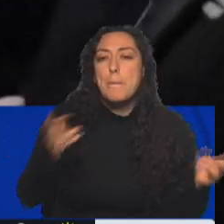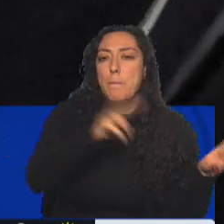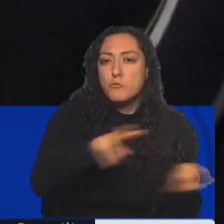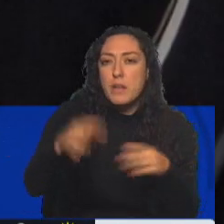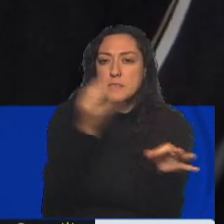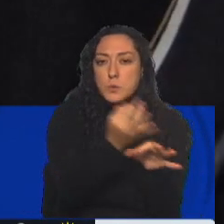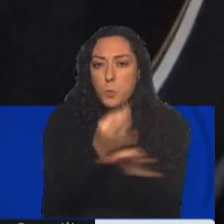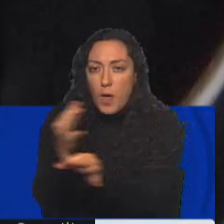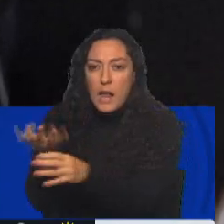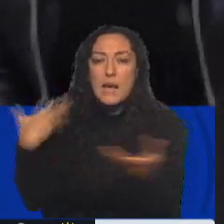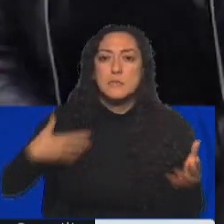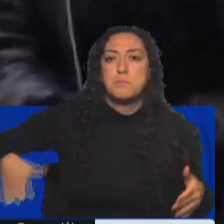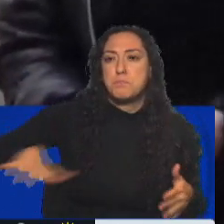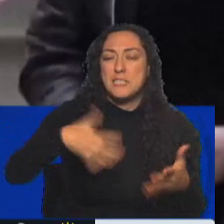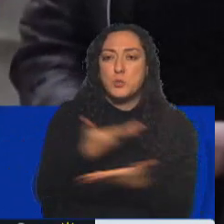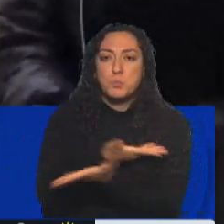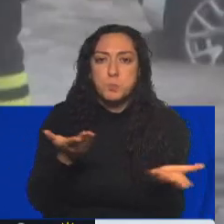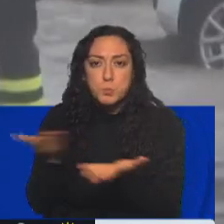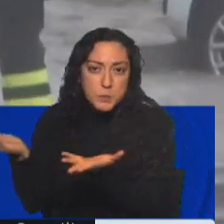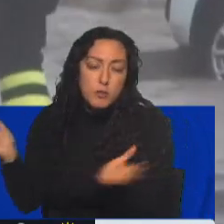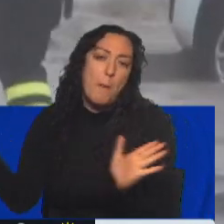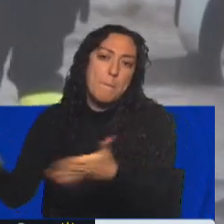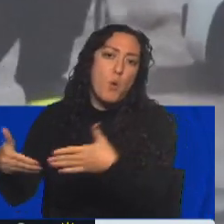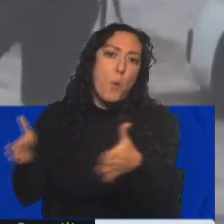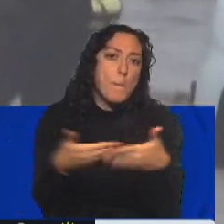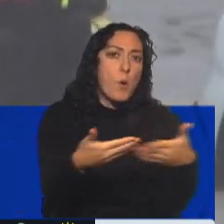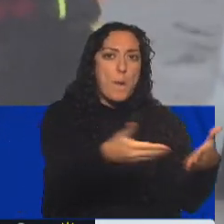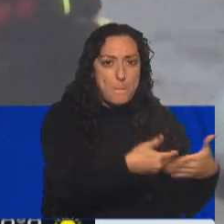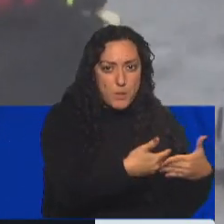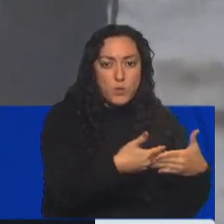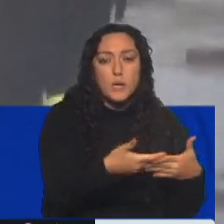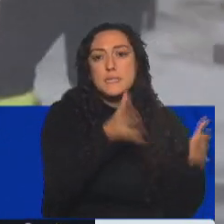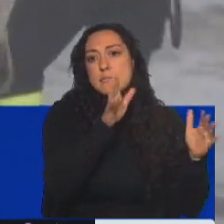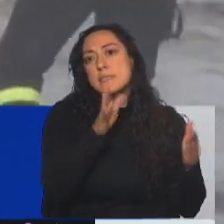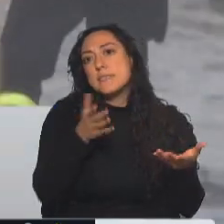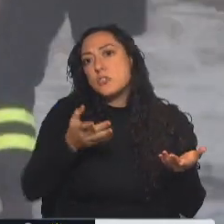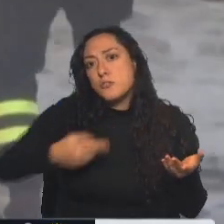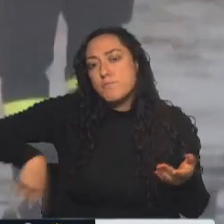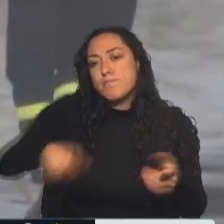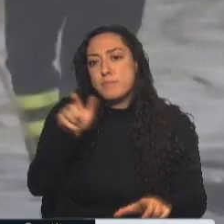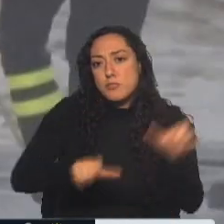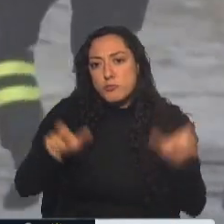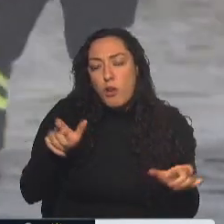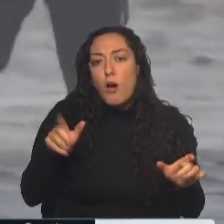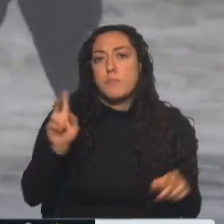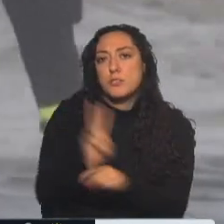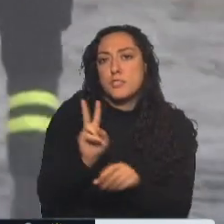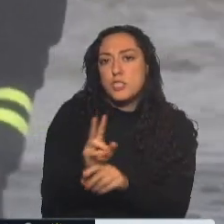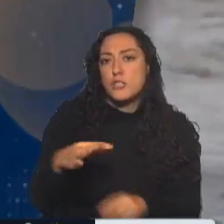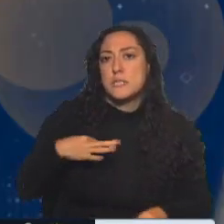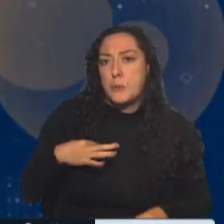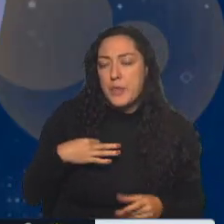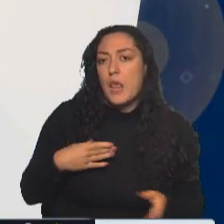y espacios públicos. Las autoridades han solicitado la movilización extraordinaria de Protección Civil.